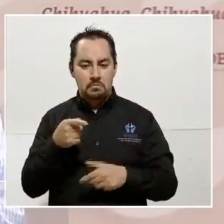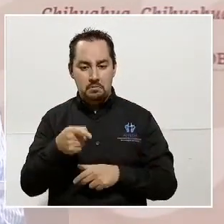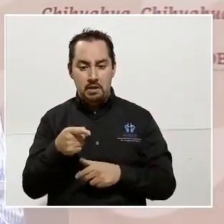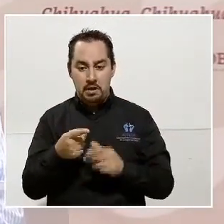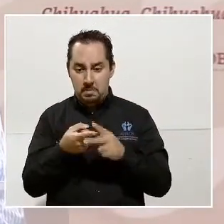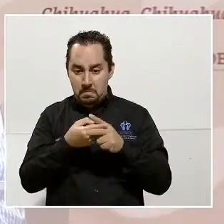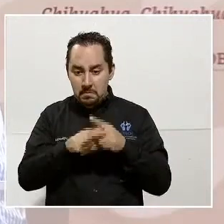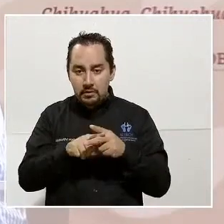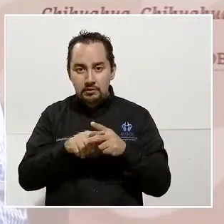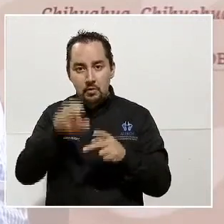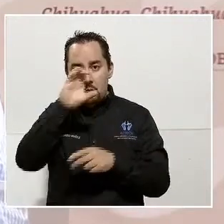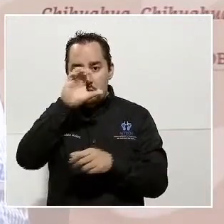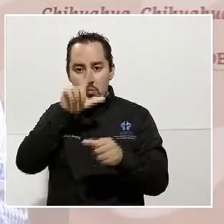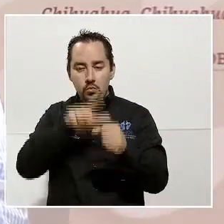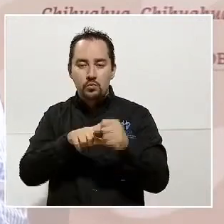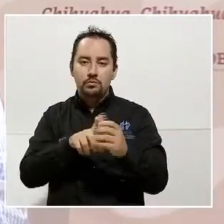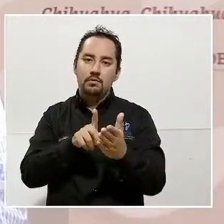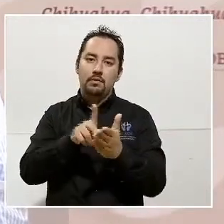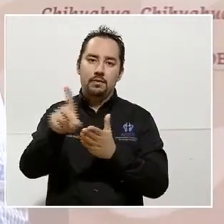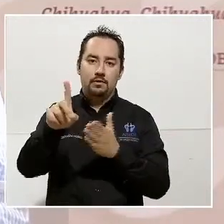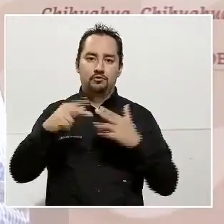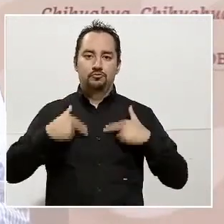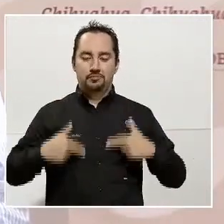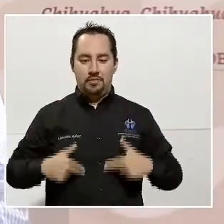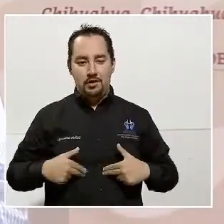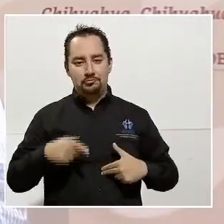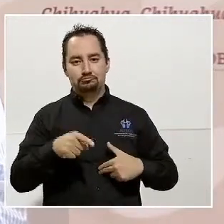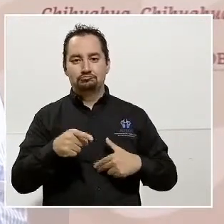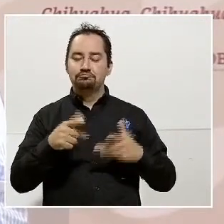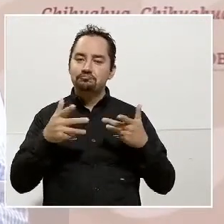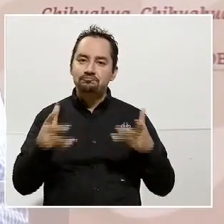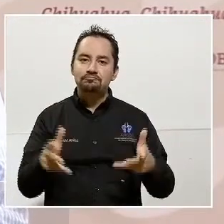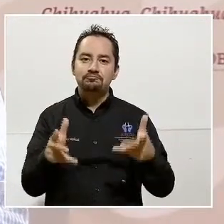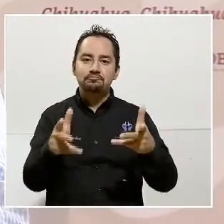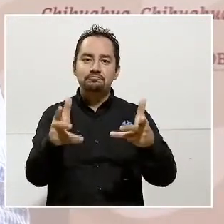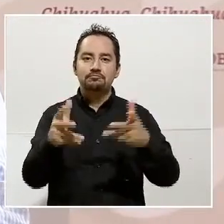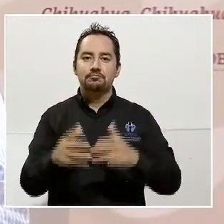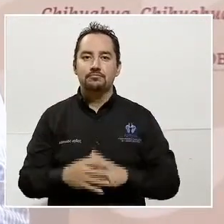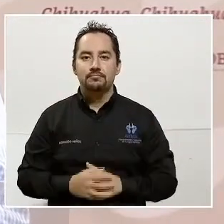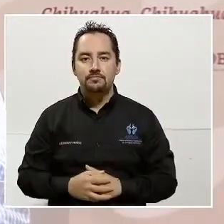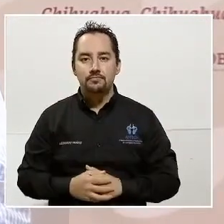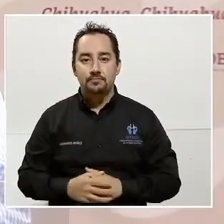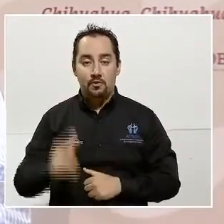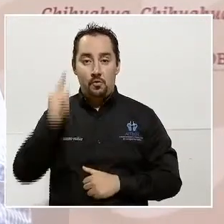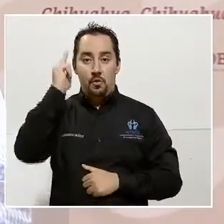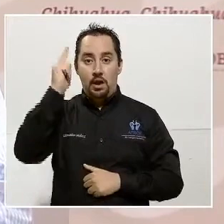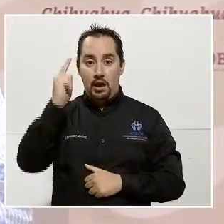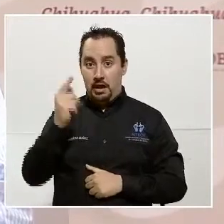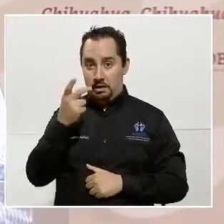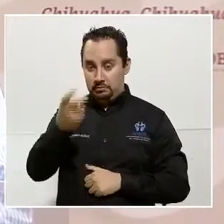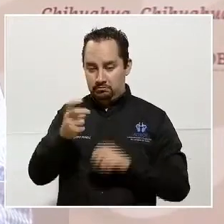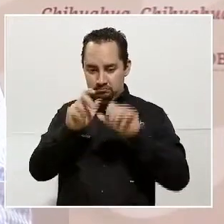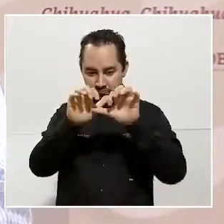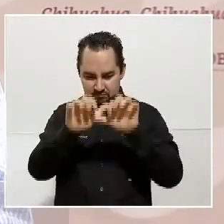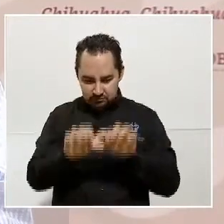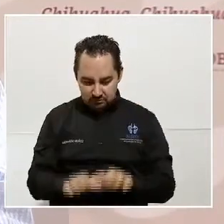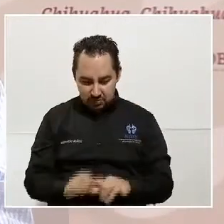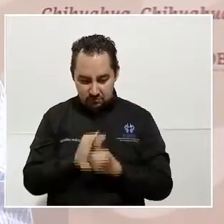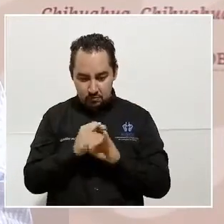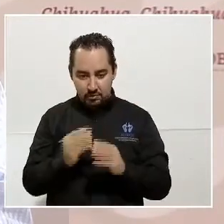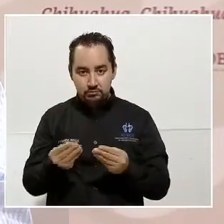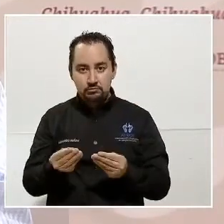de derechos humanos. Pretendemos también que este informe sea parte de un proceso